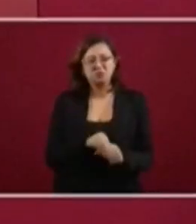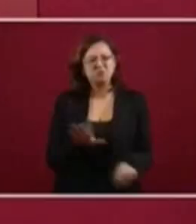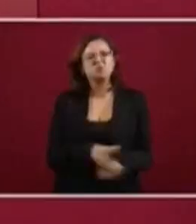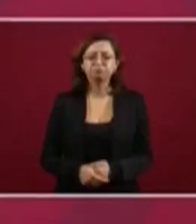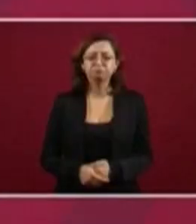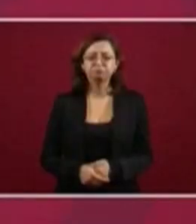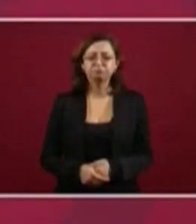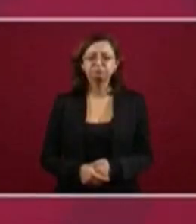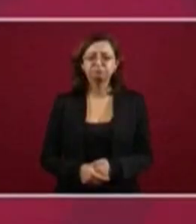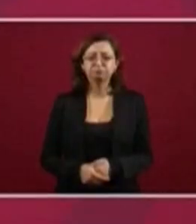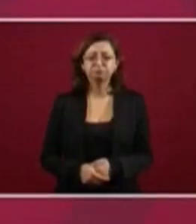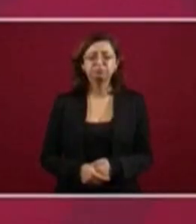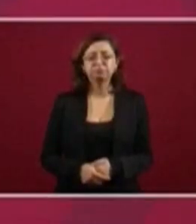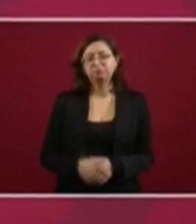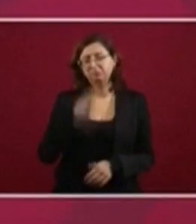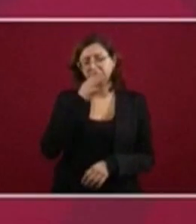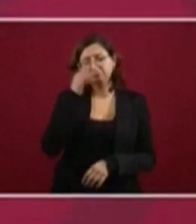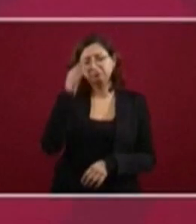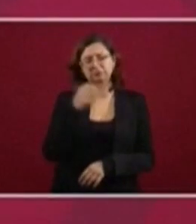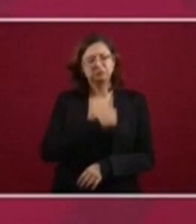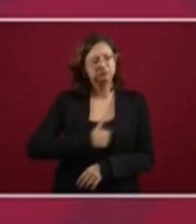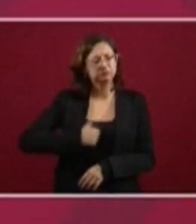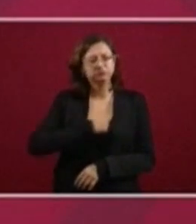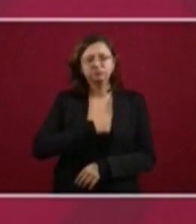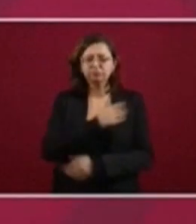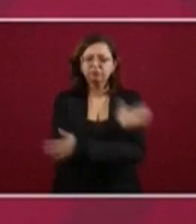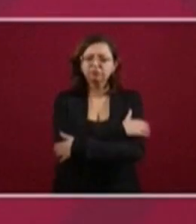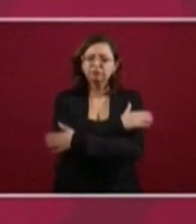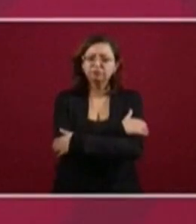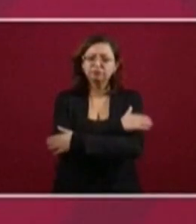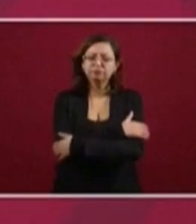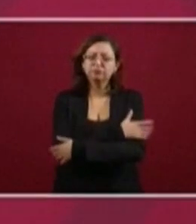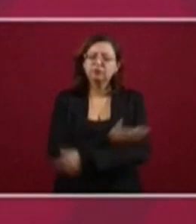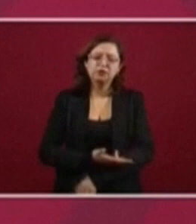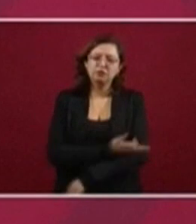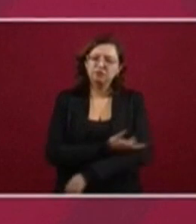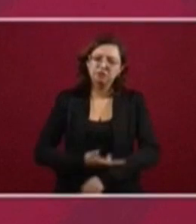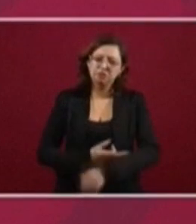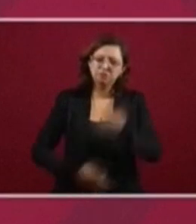intervención extranjera pésame un abrazo a toda la familia lebarón